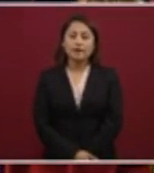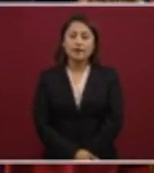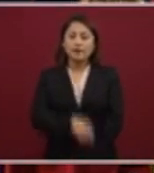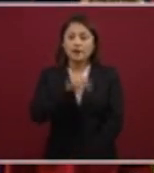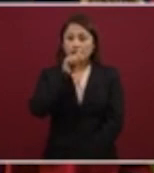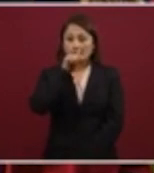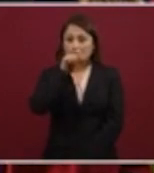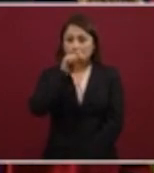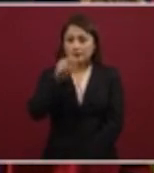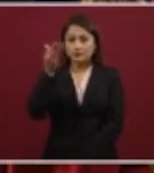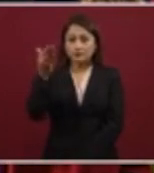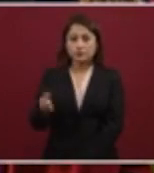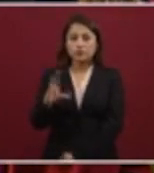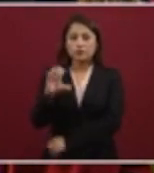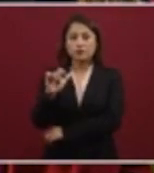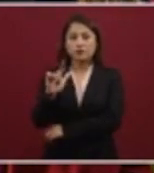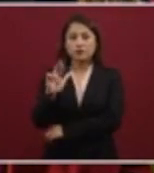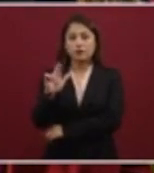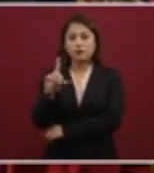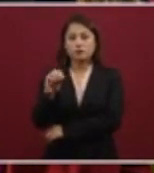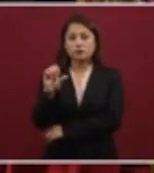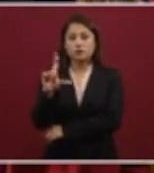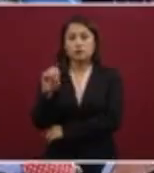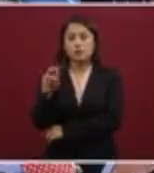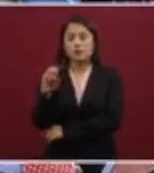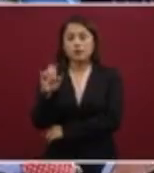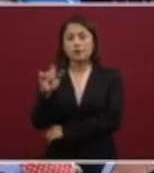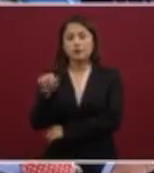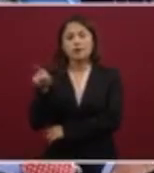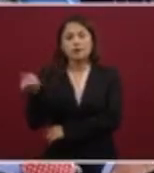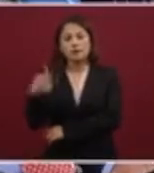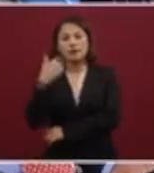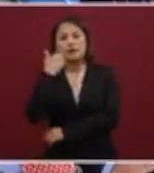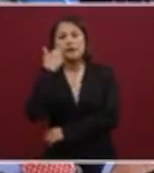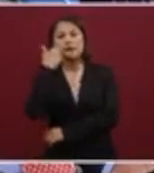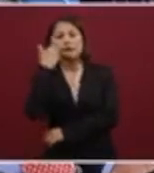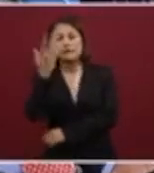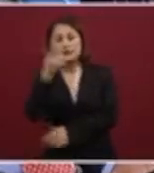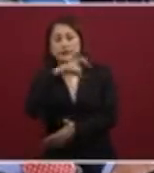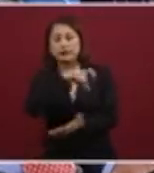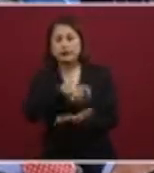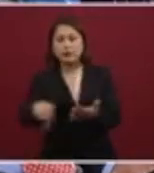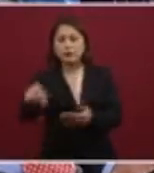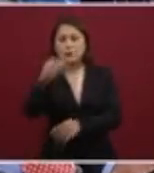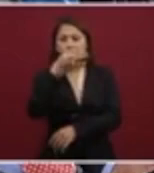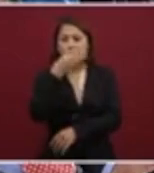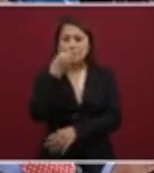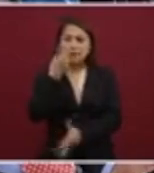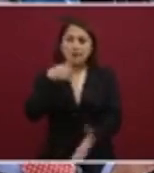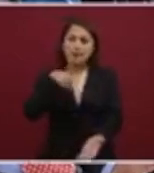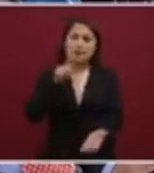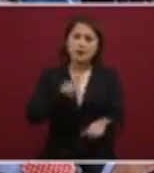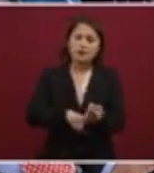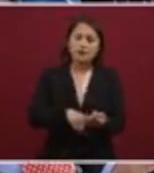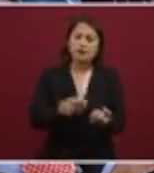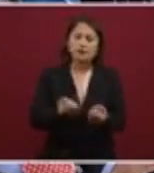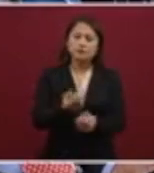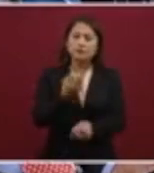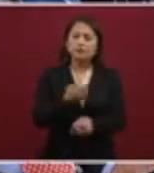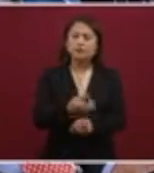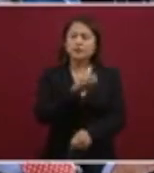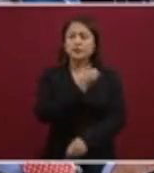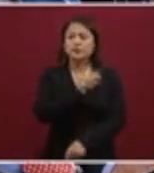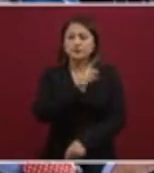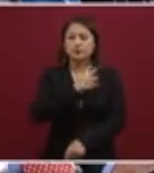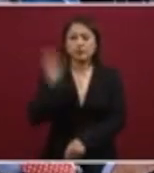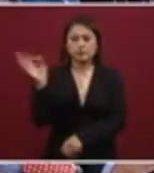Carlos Lomelí, que está buscando una licitación en la compra de medicamentos de la Secretaría de Salud a nivel federal.